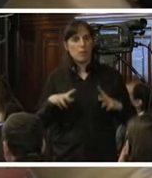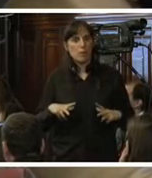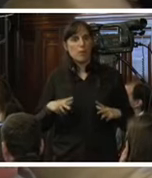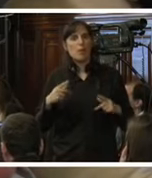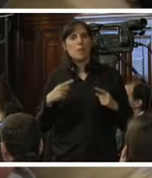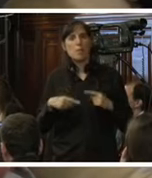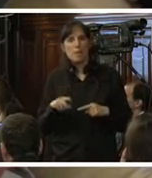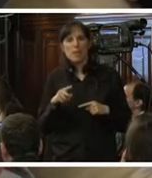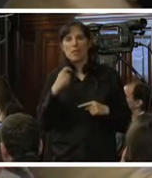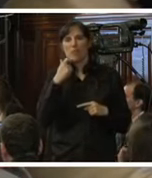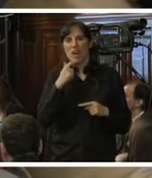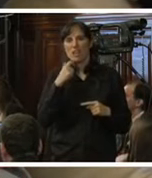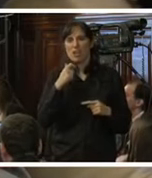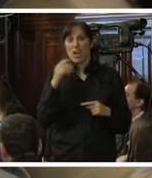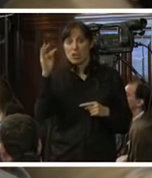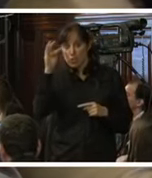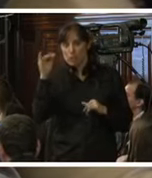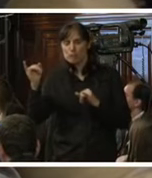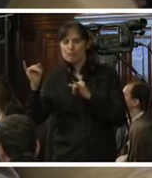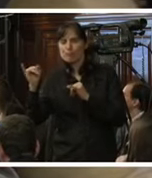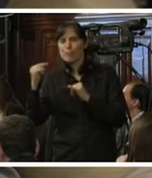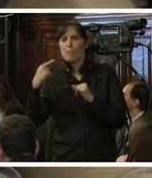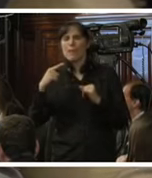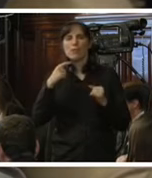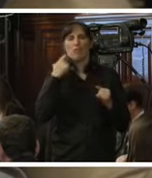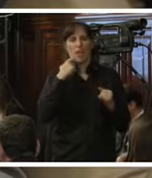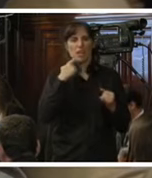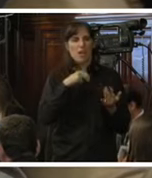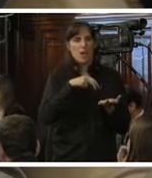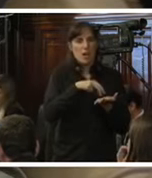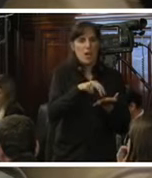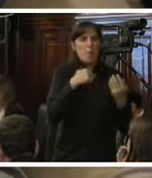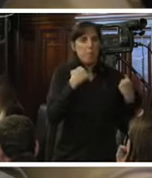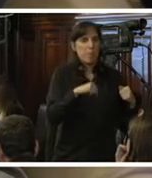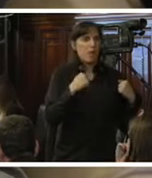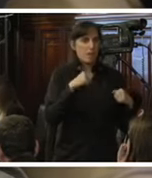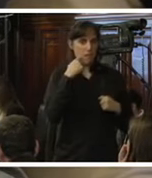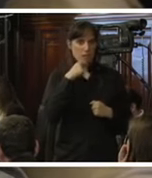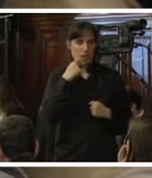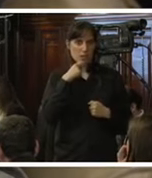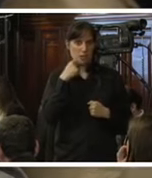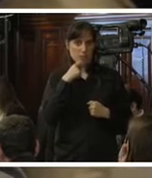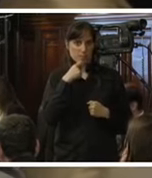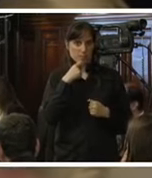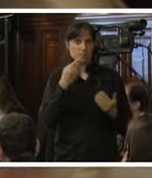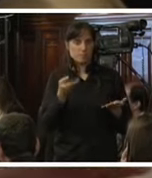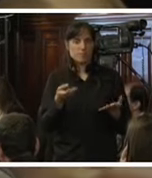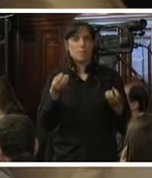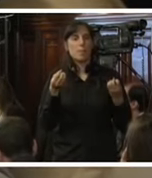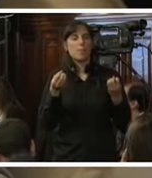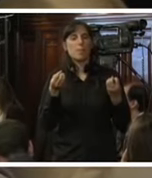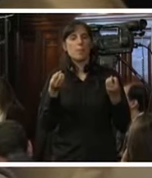han sido traducidas en la práctica del Estado. O sea, y en ese sentido, lo